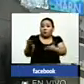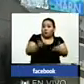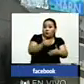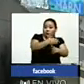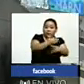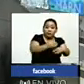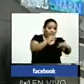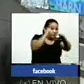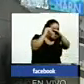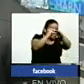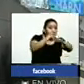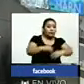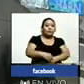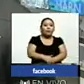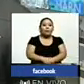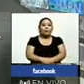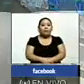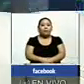estudios.